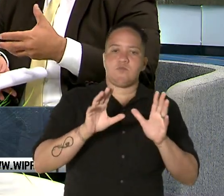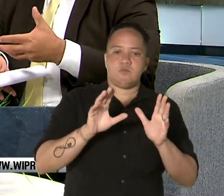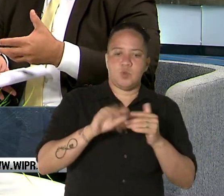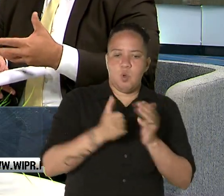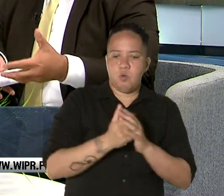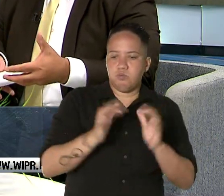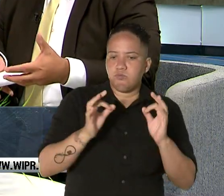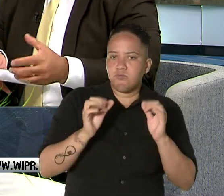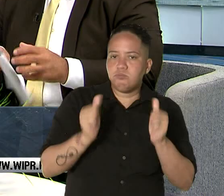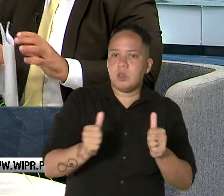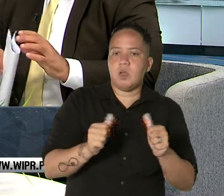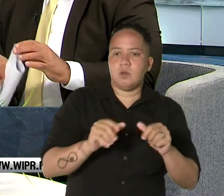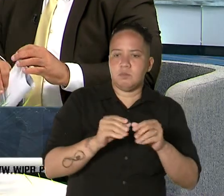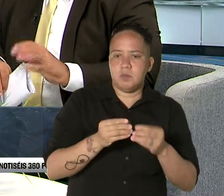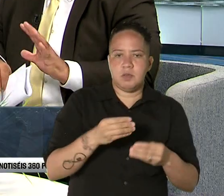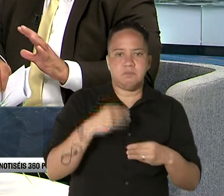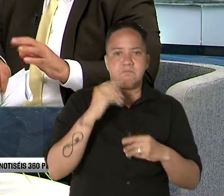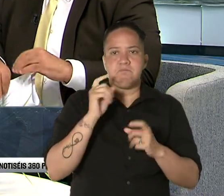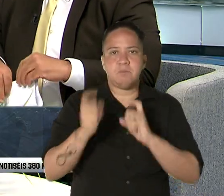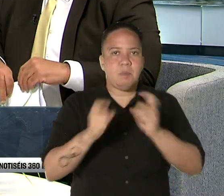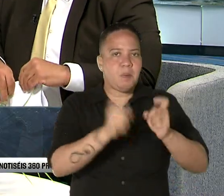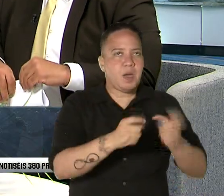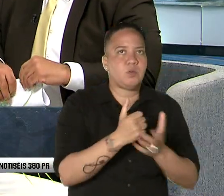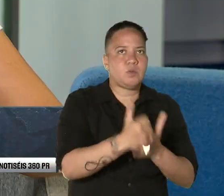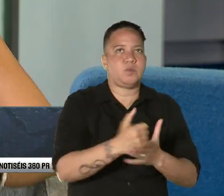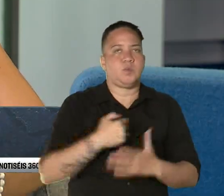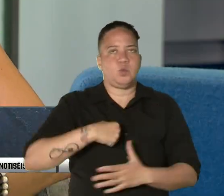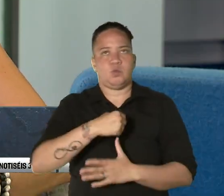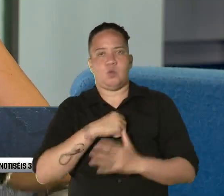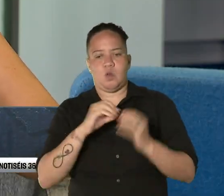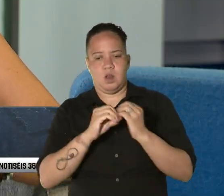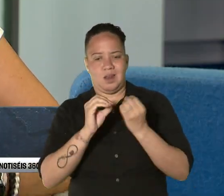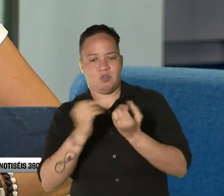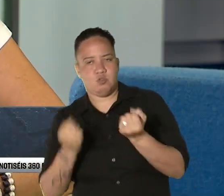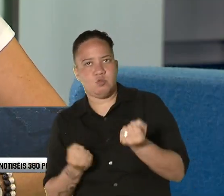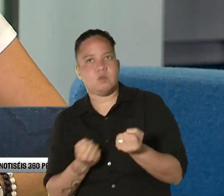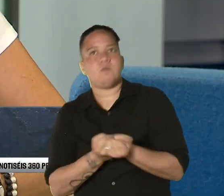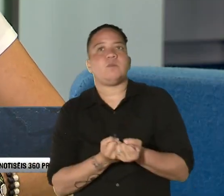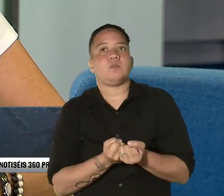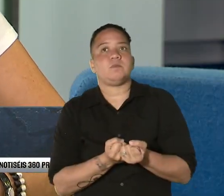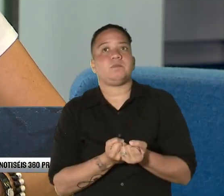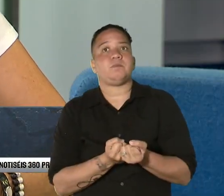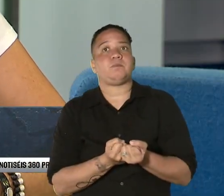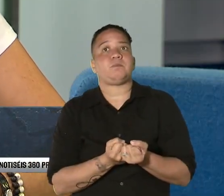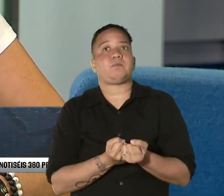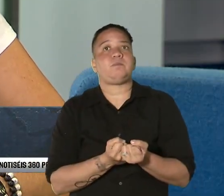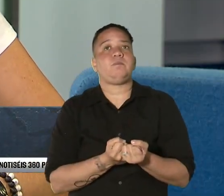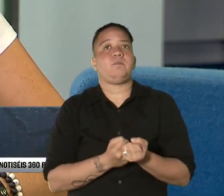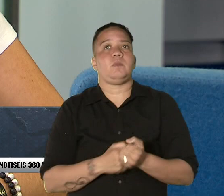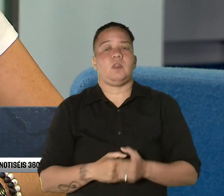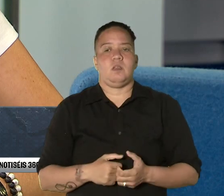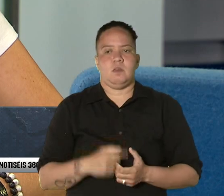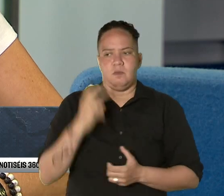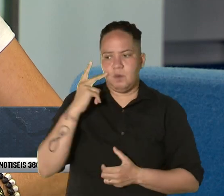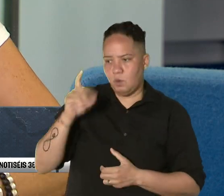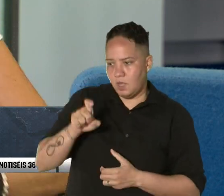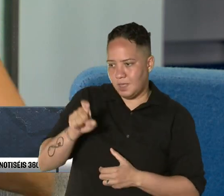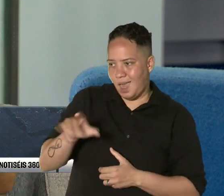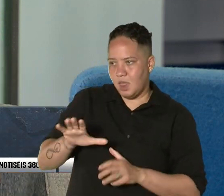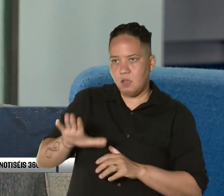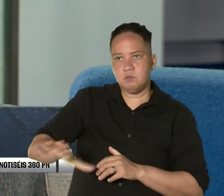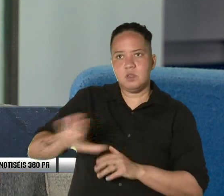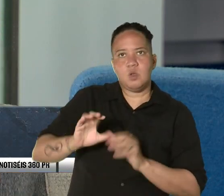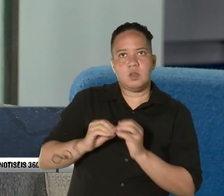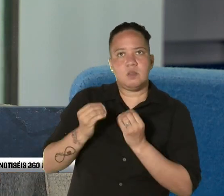pues de de repartir la ayuda correspondiente somos una organización de apoyo nosotros vemos las necesidades que tienen esas organizaciones